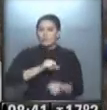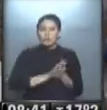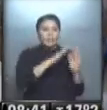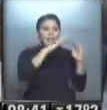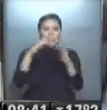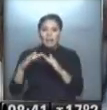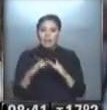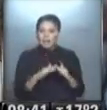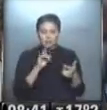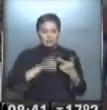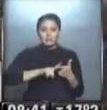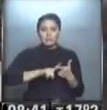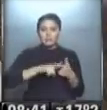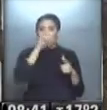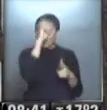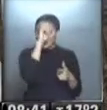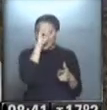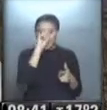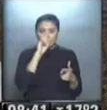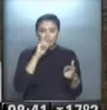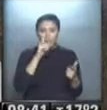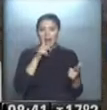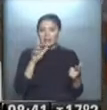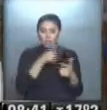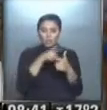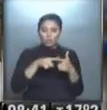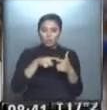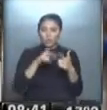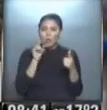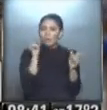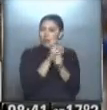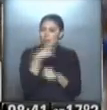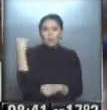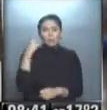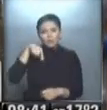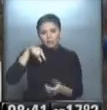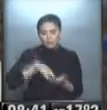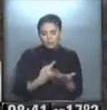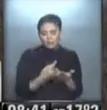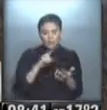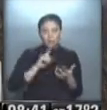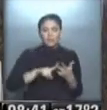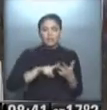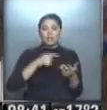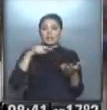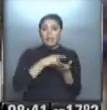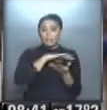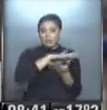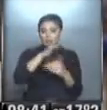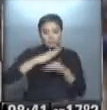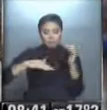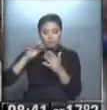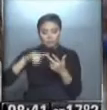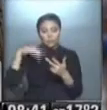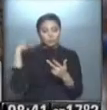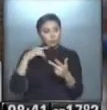vivienda, fuertemente en hospitales, nos parecen dos de los déficits principales que tiene la ciudad. La urbanización, ese es un trabajo de